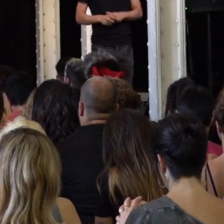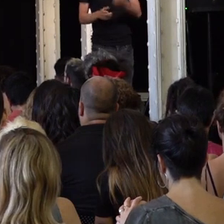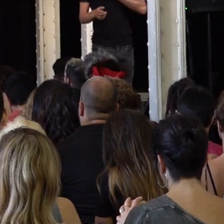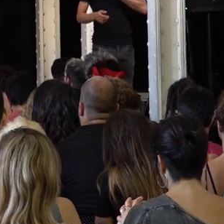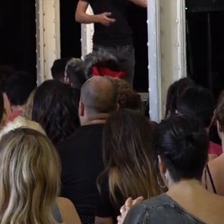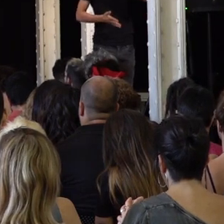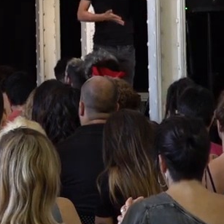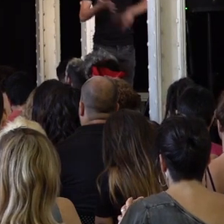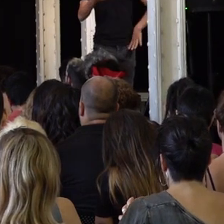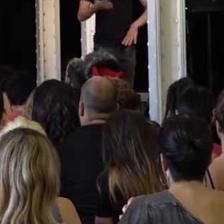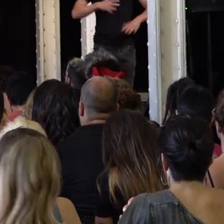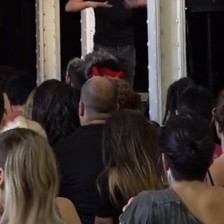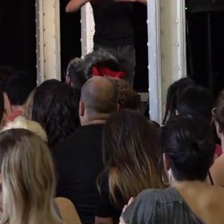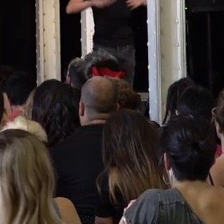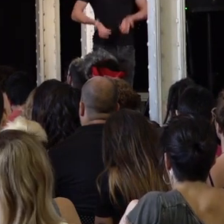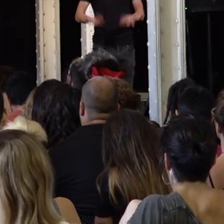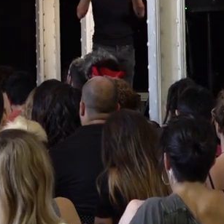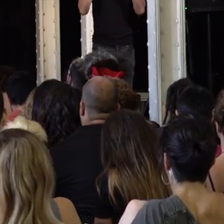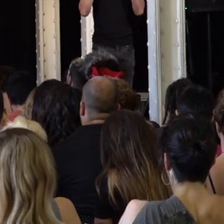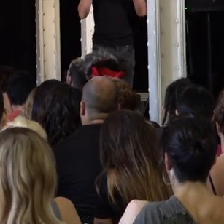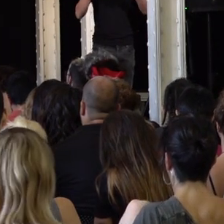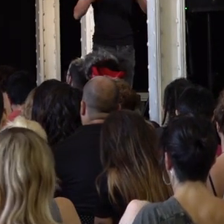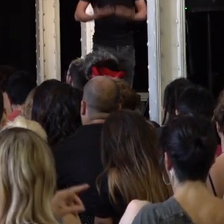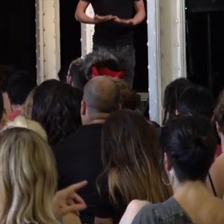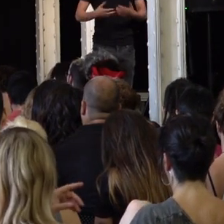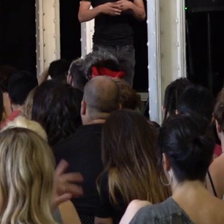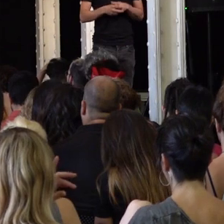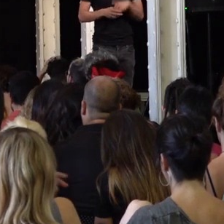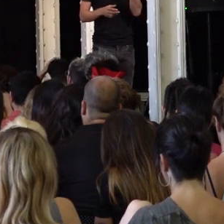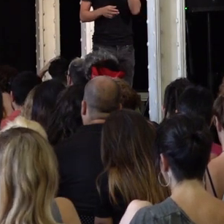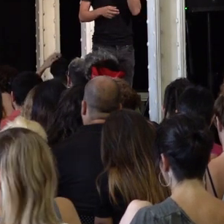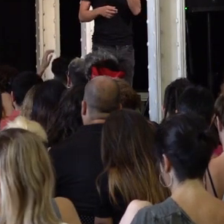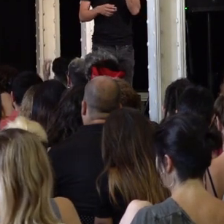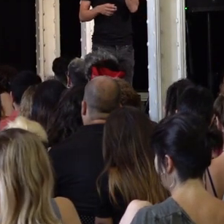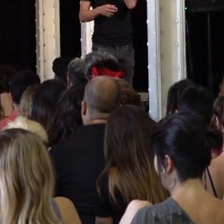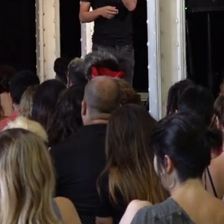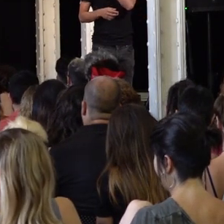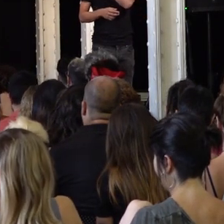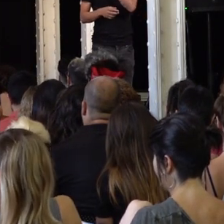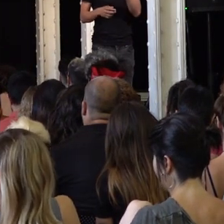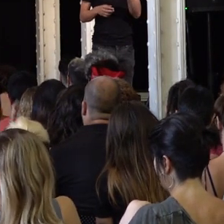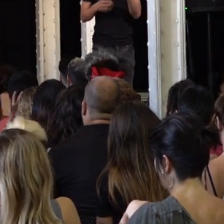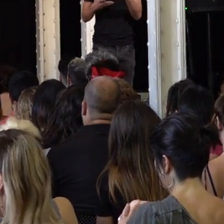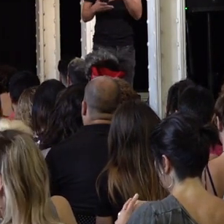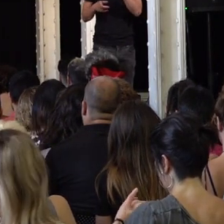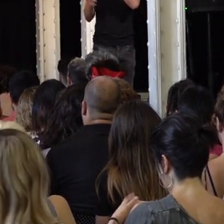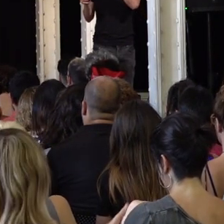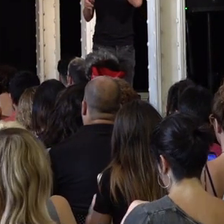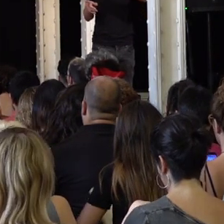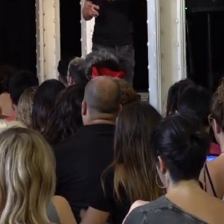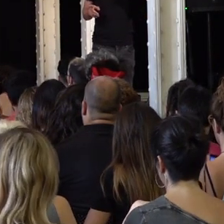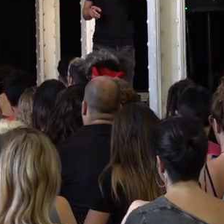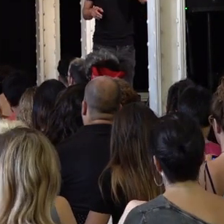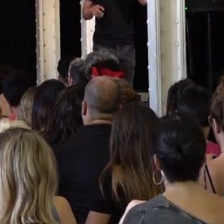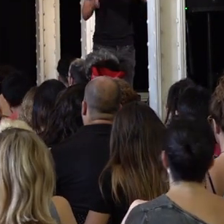Madrid. Y actualmente, no sé, esto dime si lo digo correctamente, estás de directora del Plan Operativo